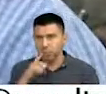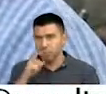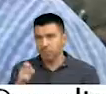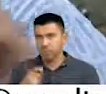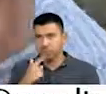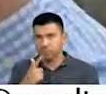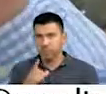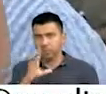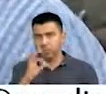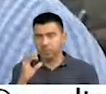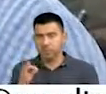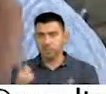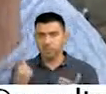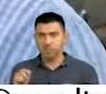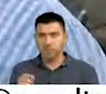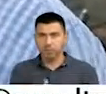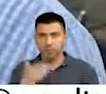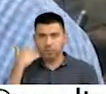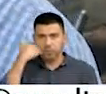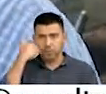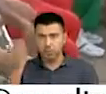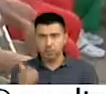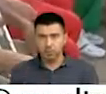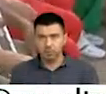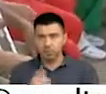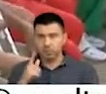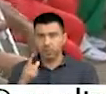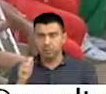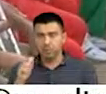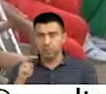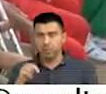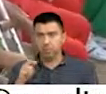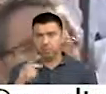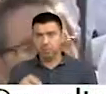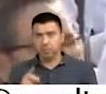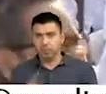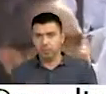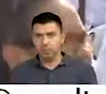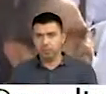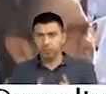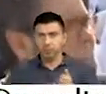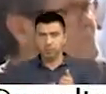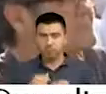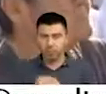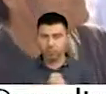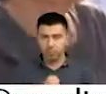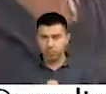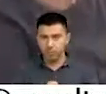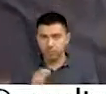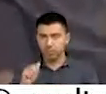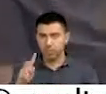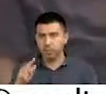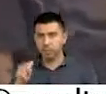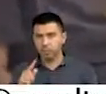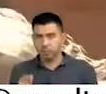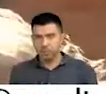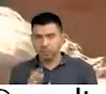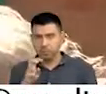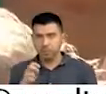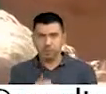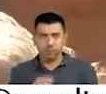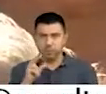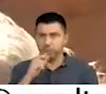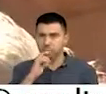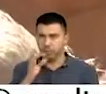560 adultos mayores en el álvarez años maravillosos y el norte eso no es verdad no atendieron porque ellos mantuvieron cerrado